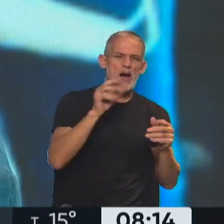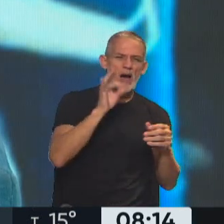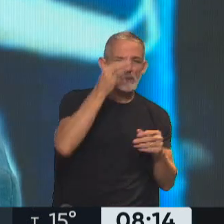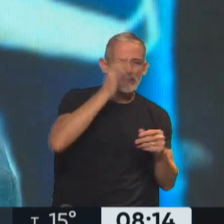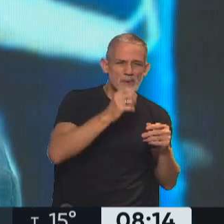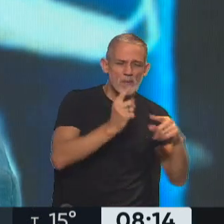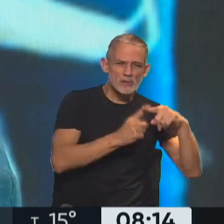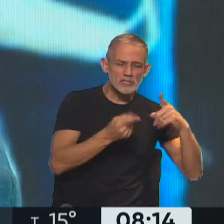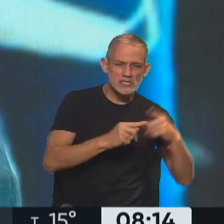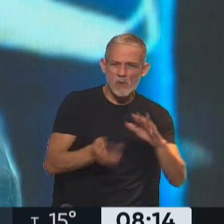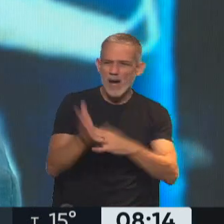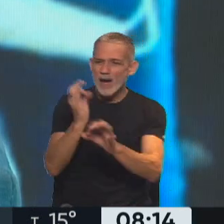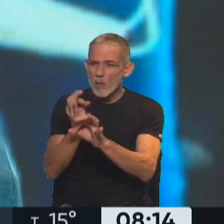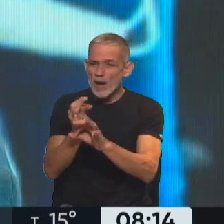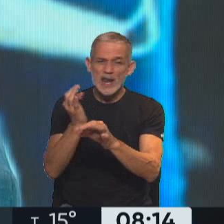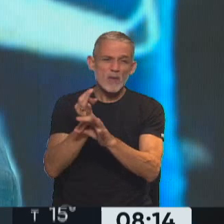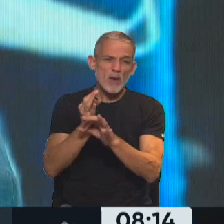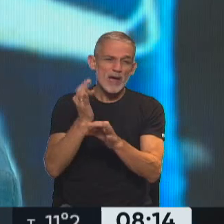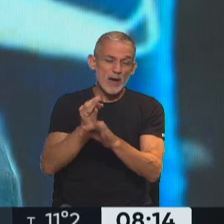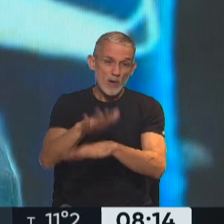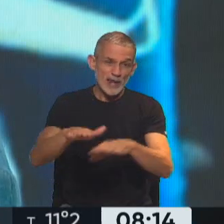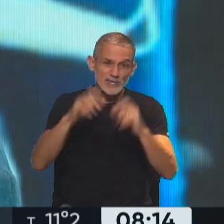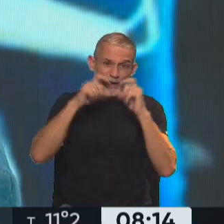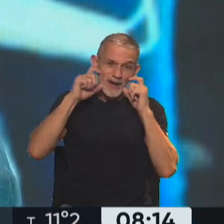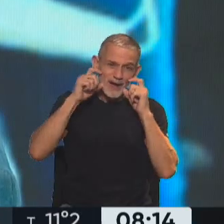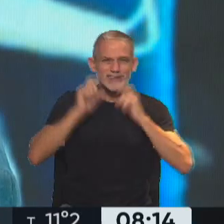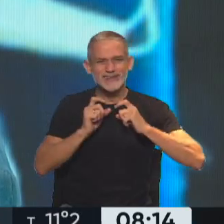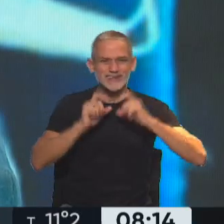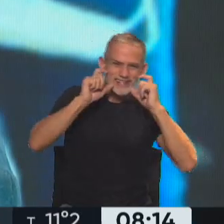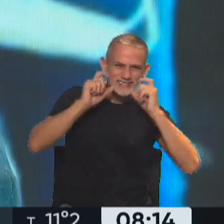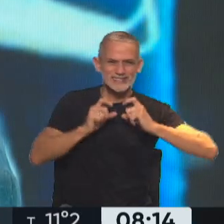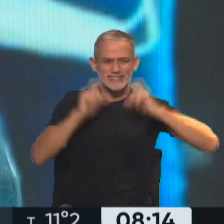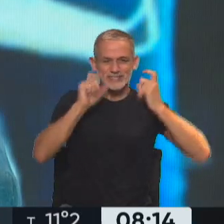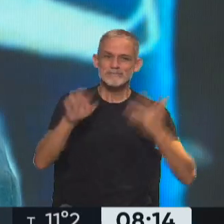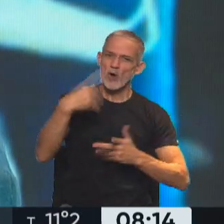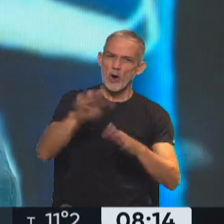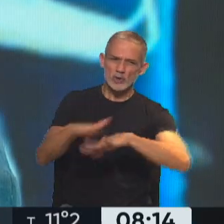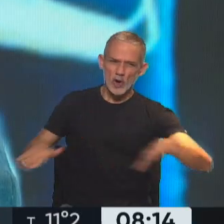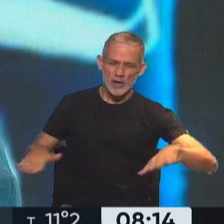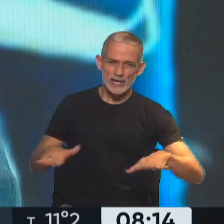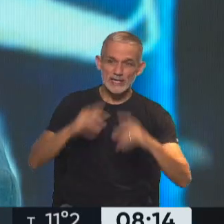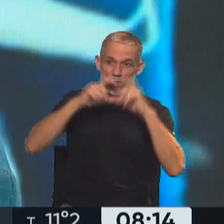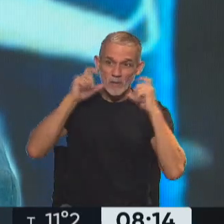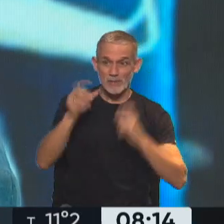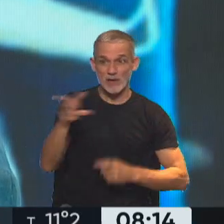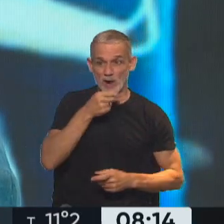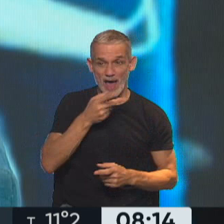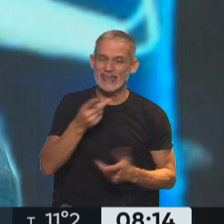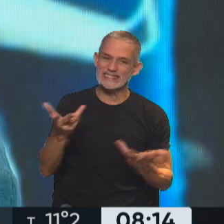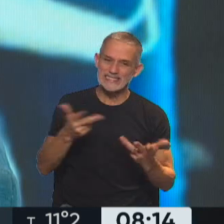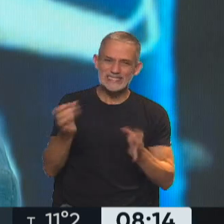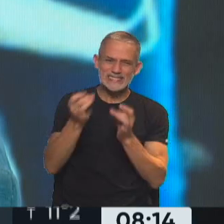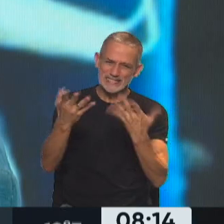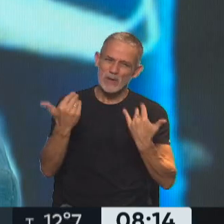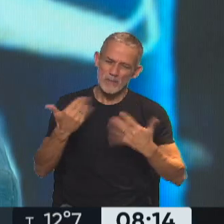tal vez no va a usar el barbijo o lo va a usar en forma intermitente, que otros niños y niñas no van a estar usando el barbijo en